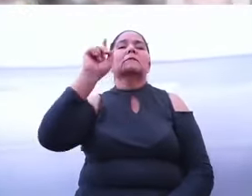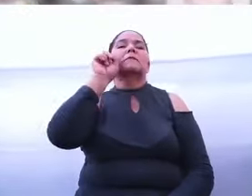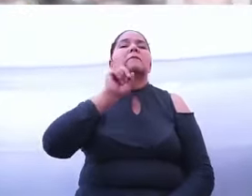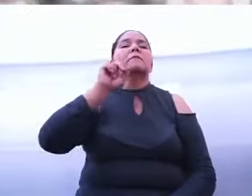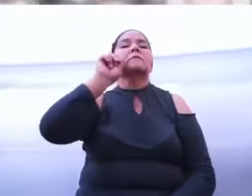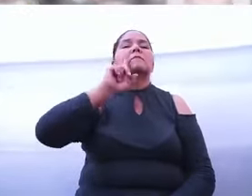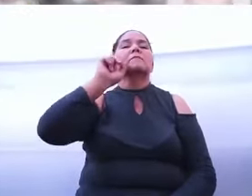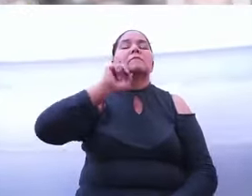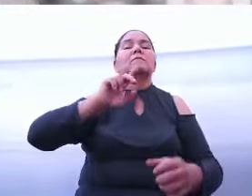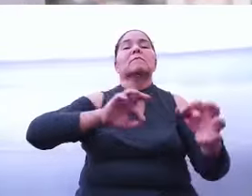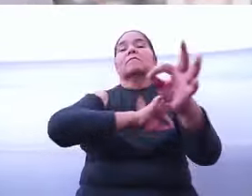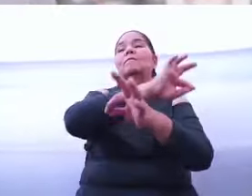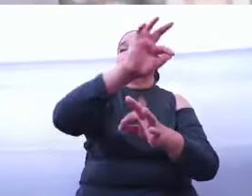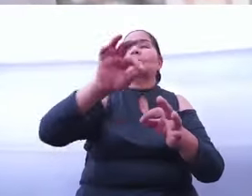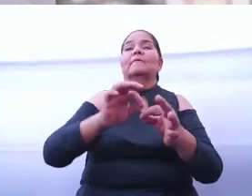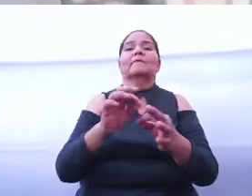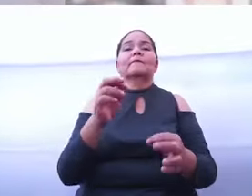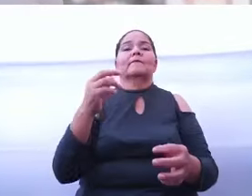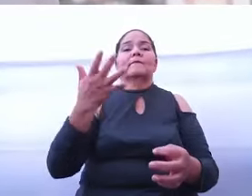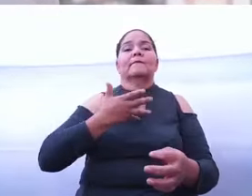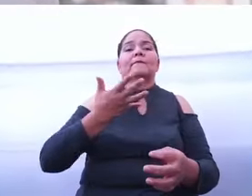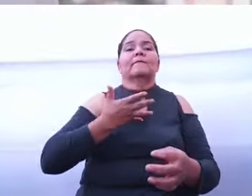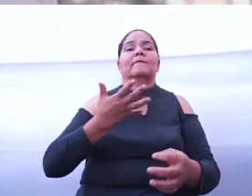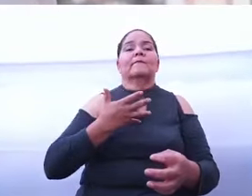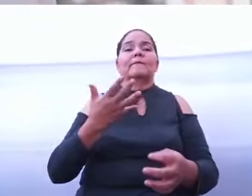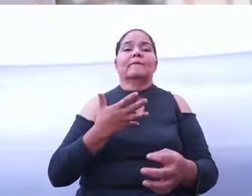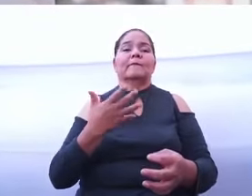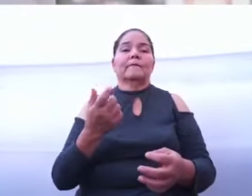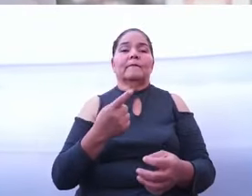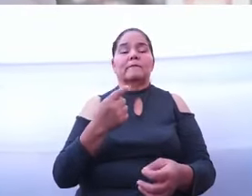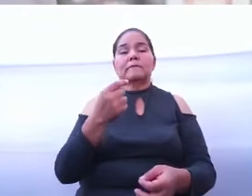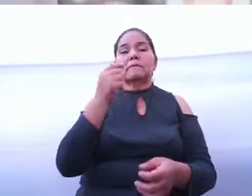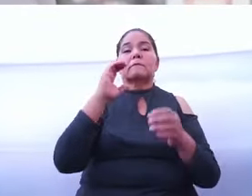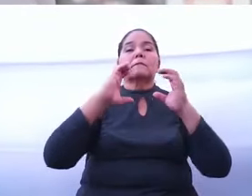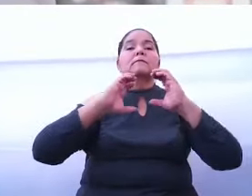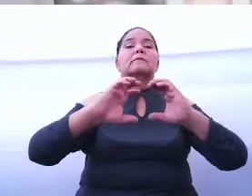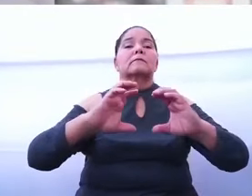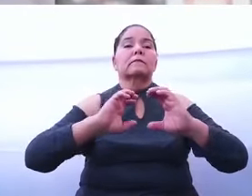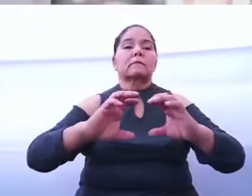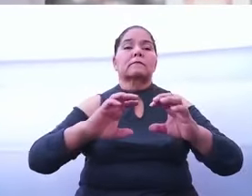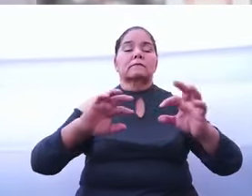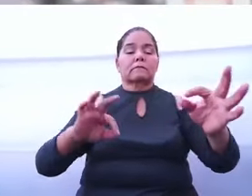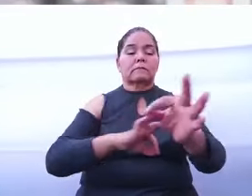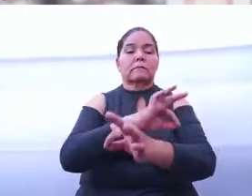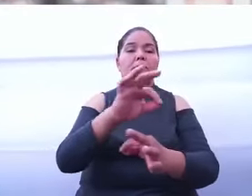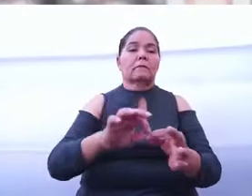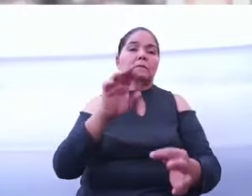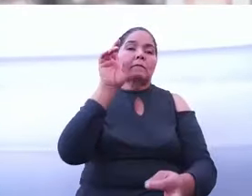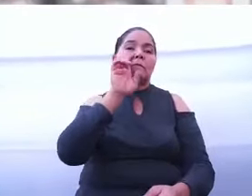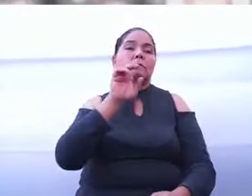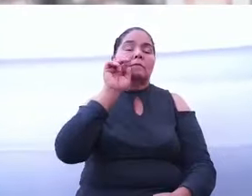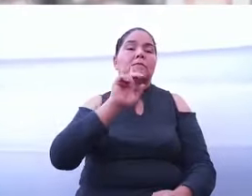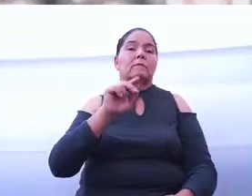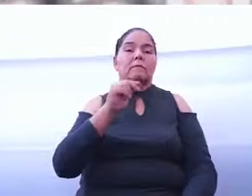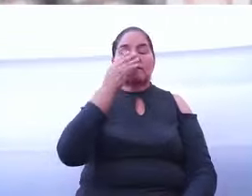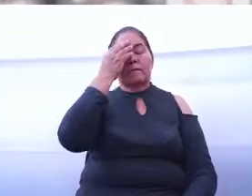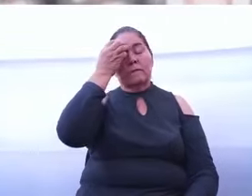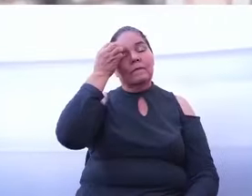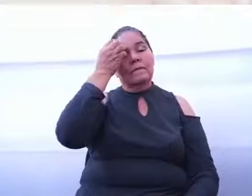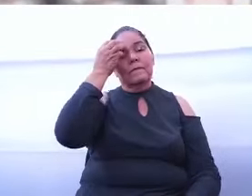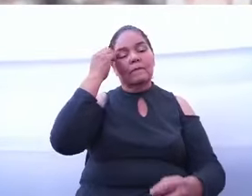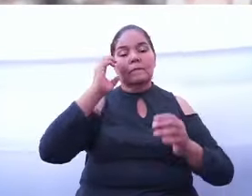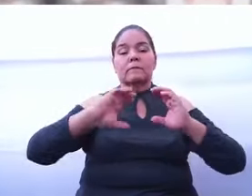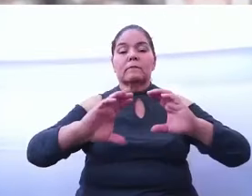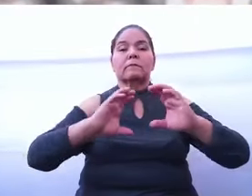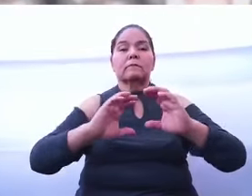vamos a trabajar porque ninguna niña, ningún adolescente, ninguna mujer de Guanajuato sufra ningún